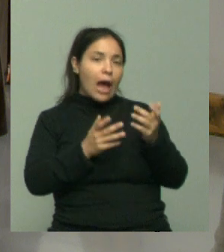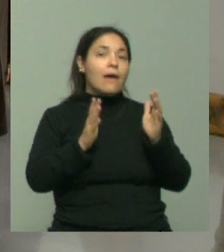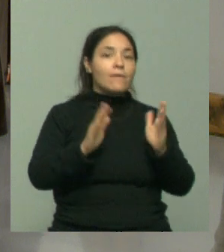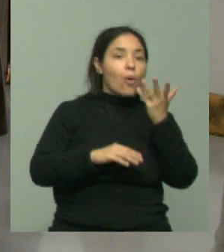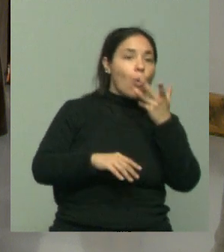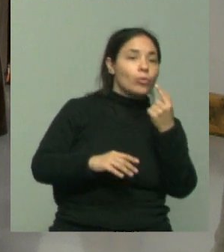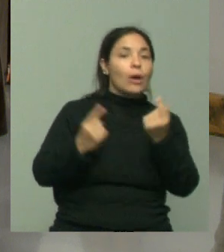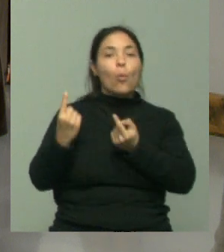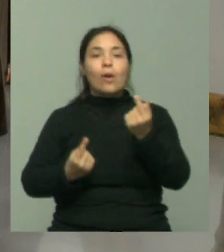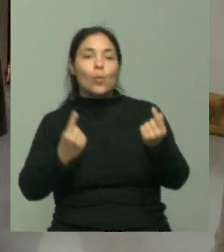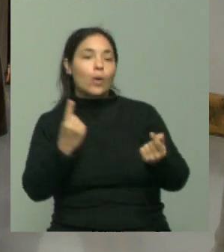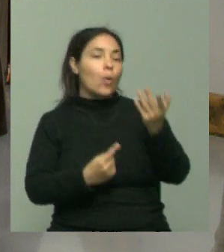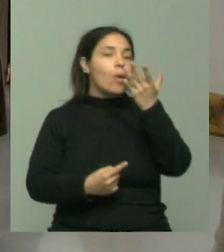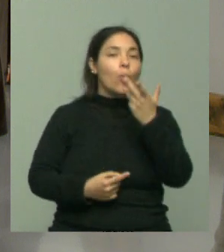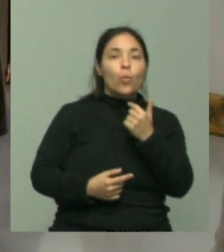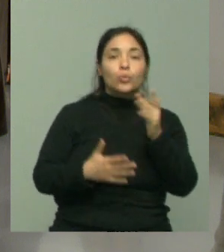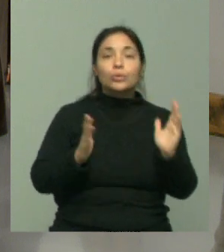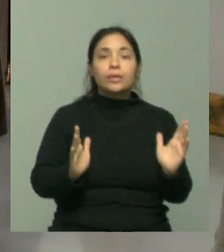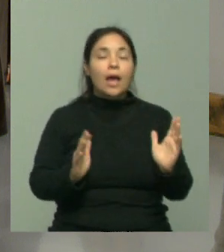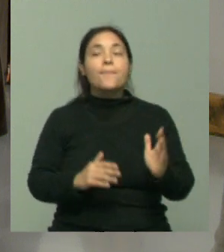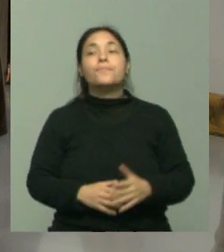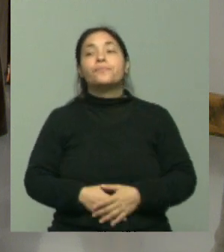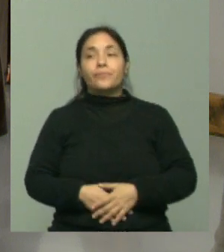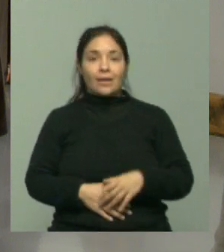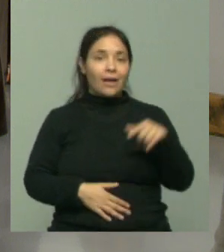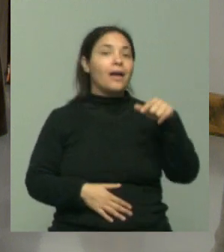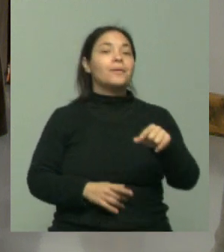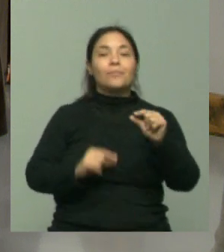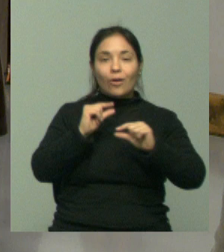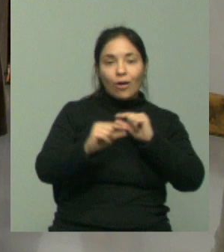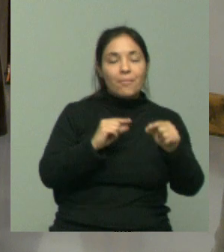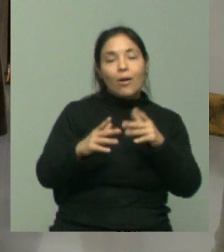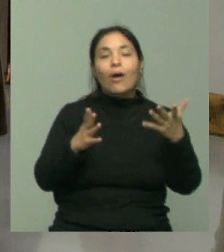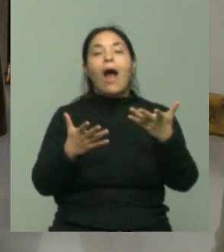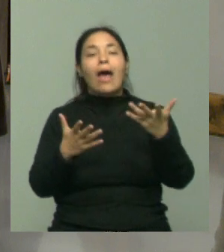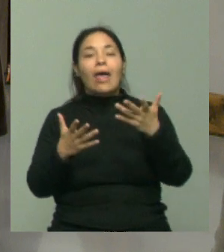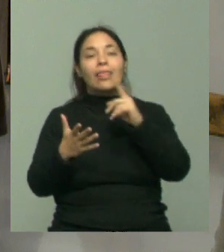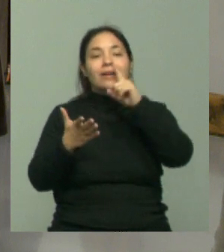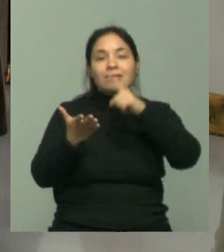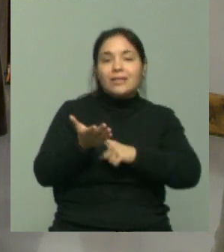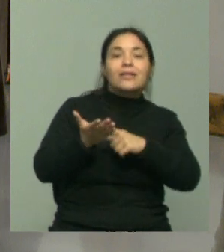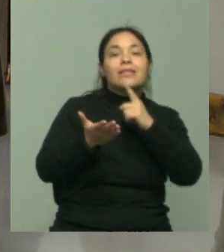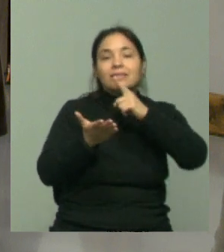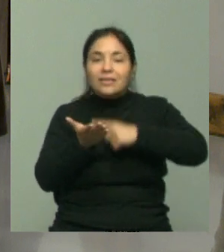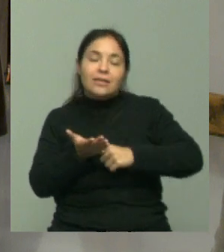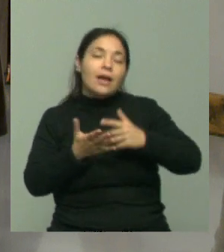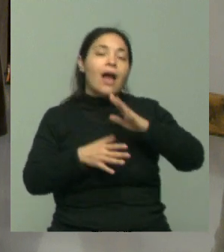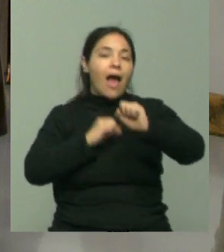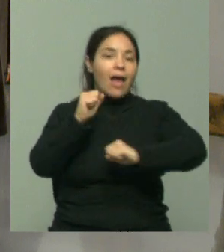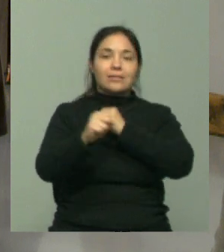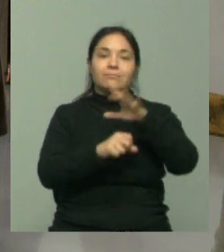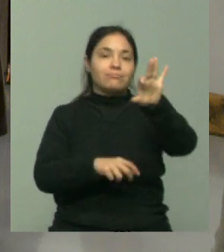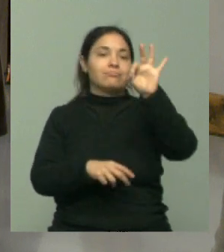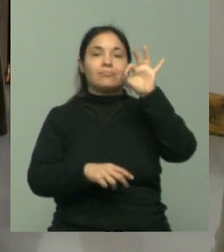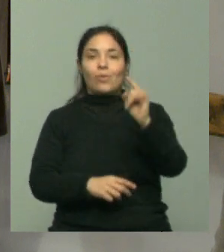va gustando y de esa manera van ahí filtrando, digamos, un grupo de pruebas hasta que se quedan con